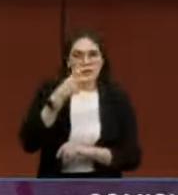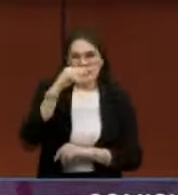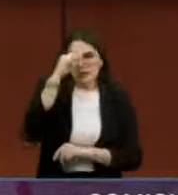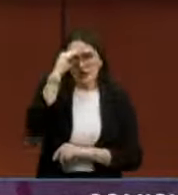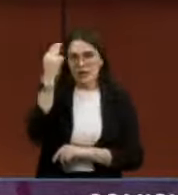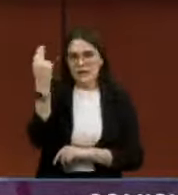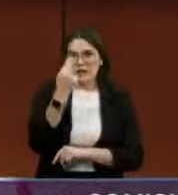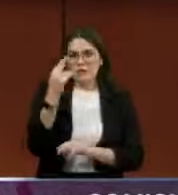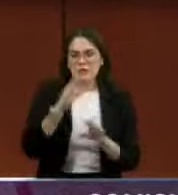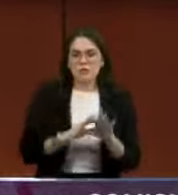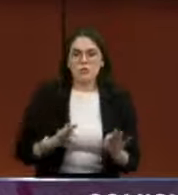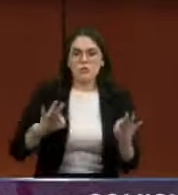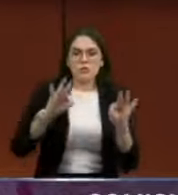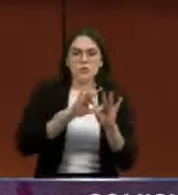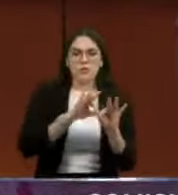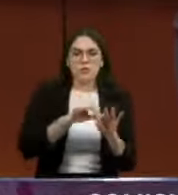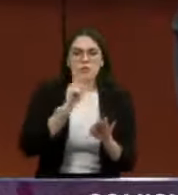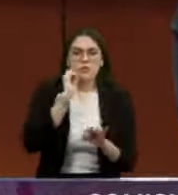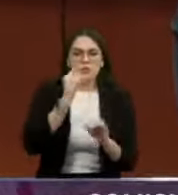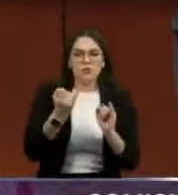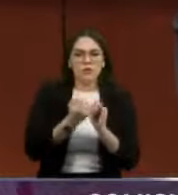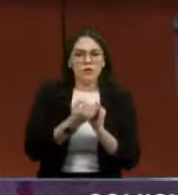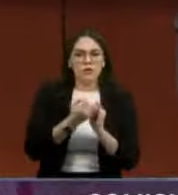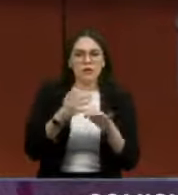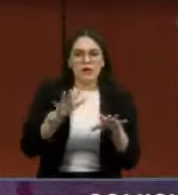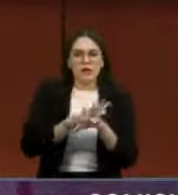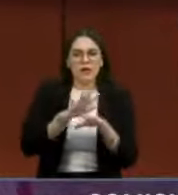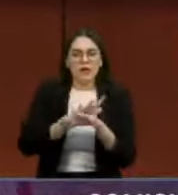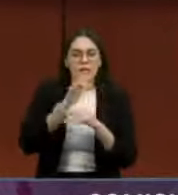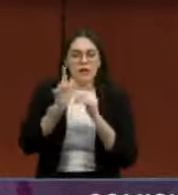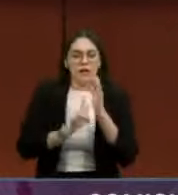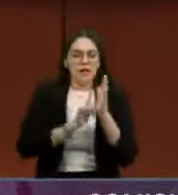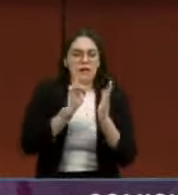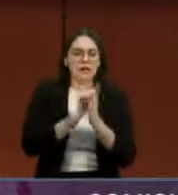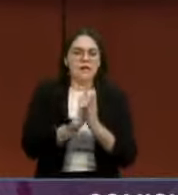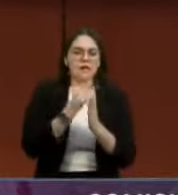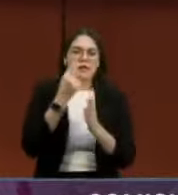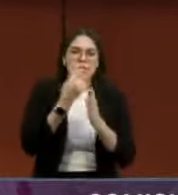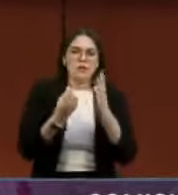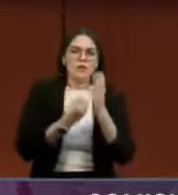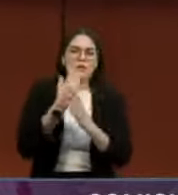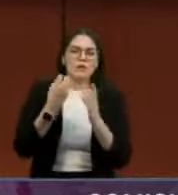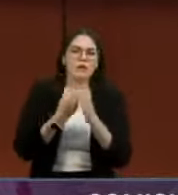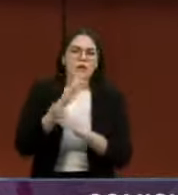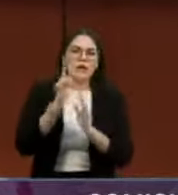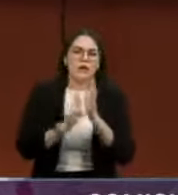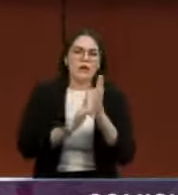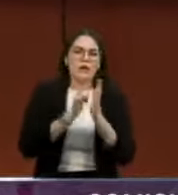que es necesario modificar las leyes y hacer reformas constitucionales.